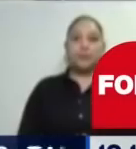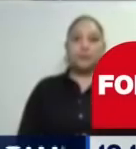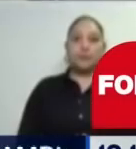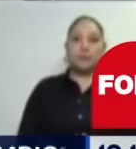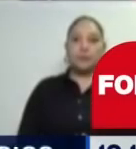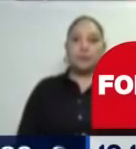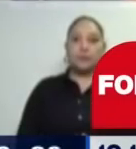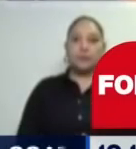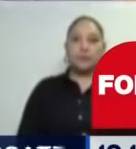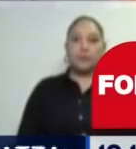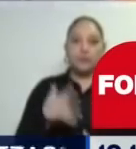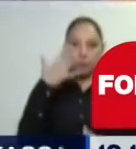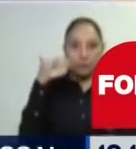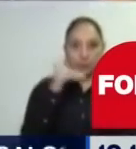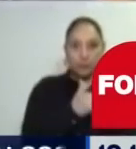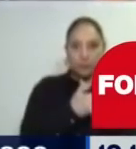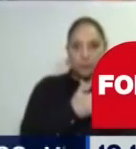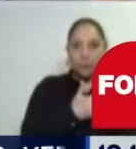Son